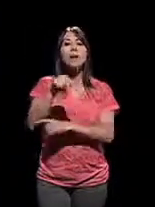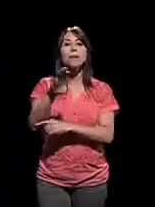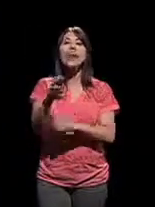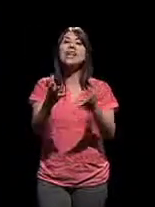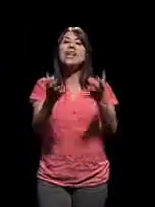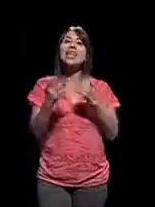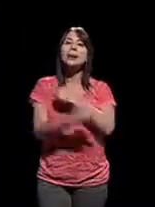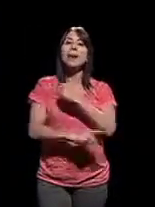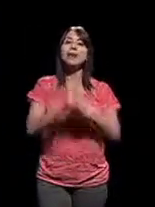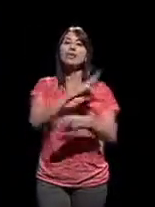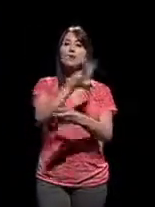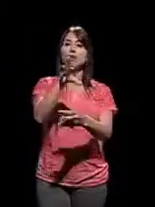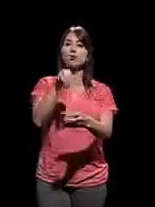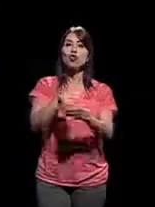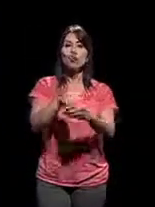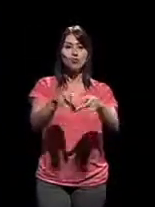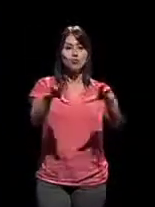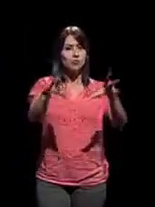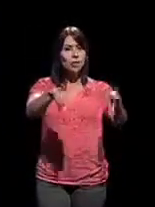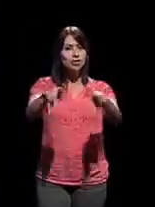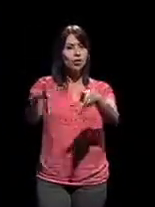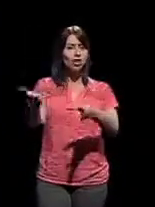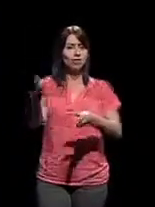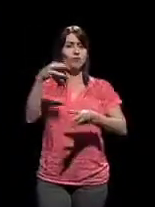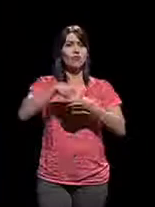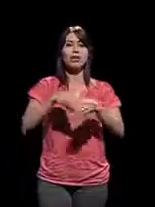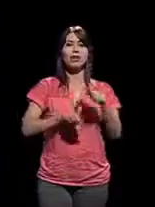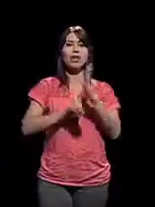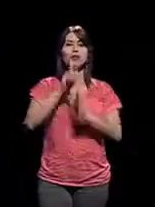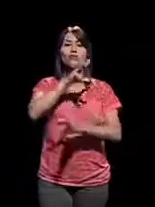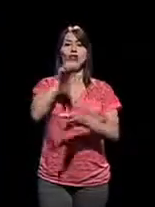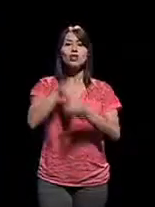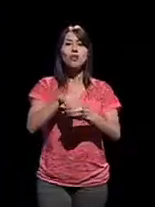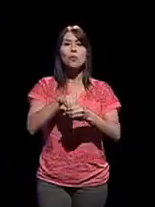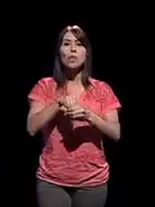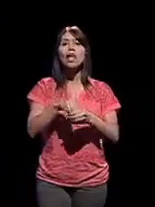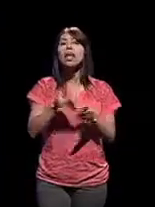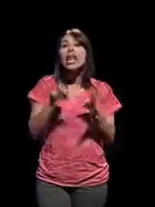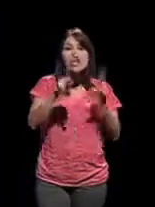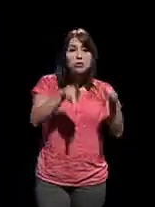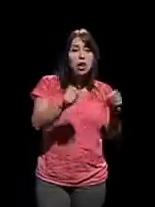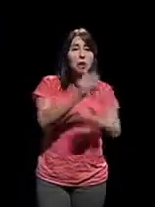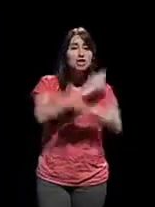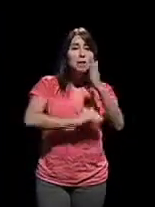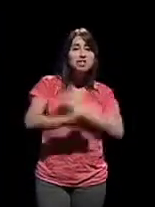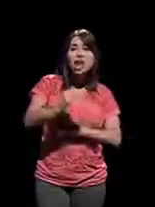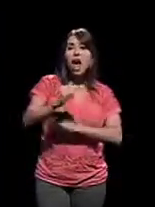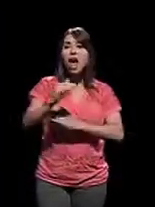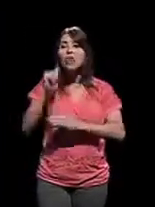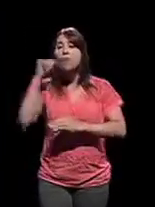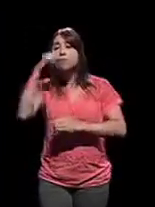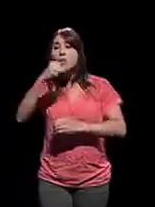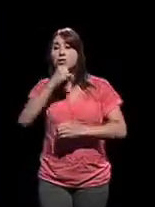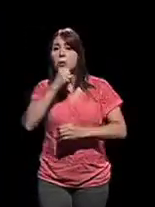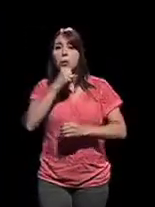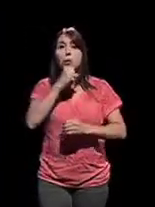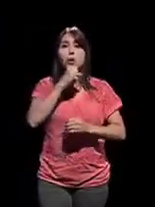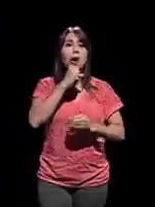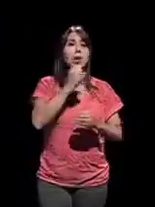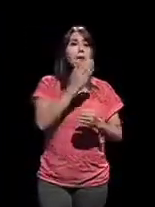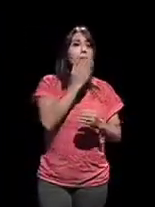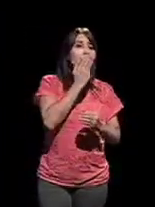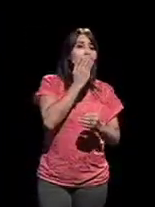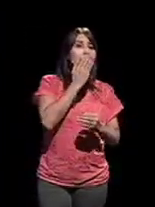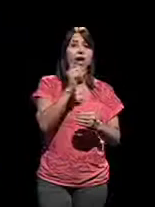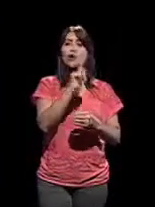el PAC quiere un país inclusivo, el PAC quiere un país con una perspectiva de desarrollo inclusivo que no vea a la discapacidad, ni al adulto mayor, ni a los indígenas